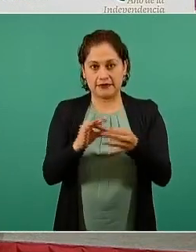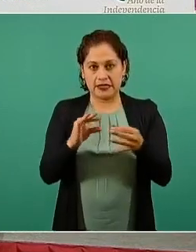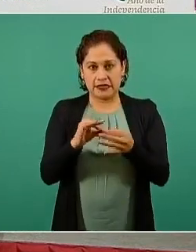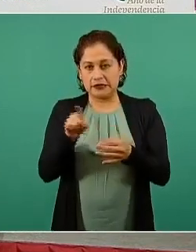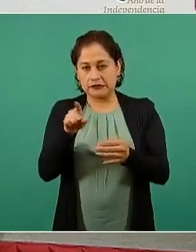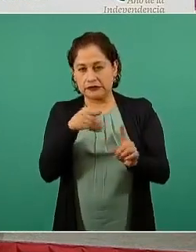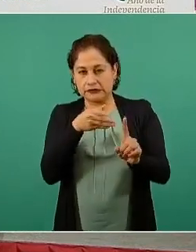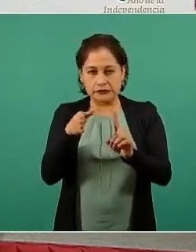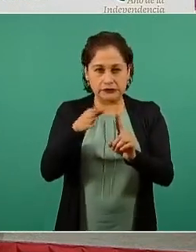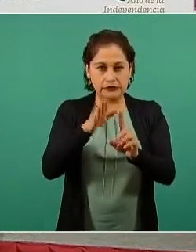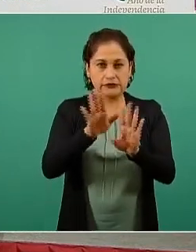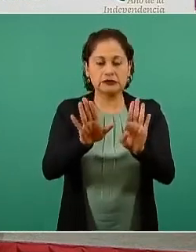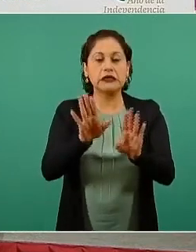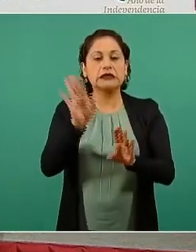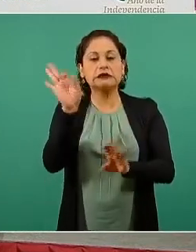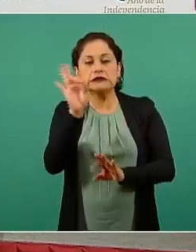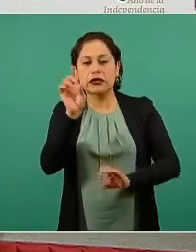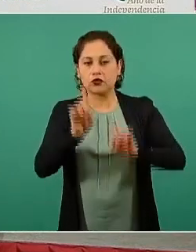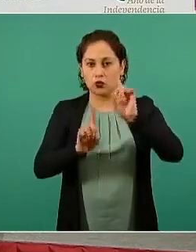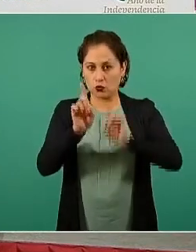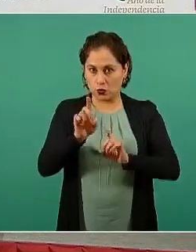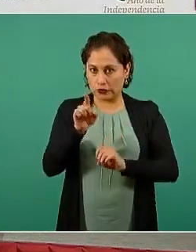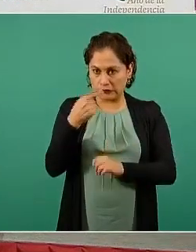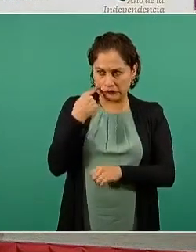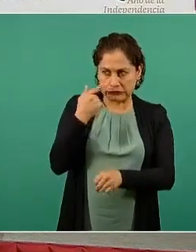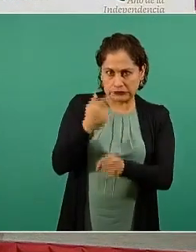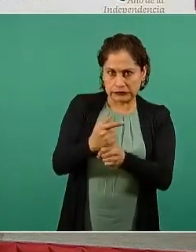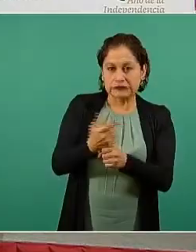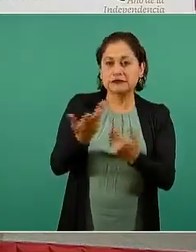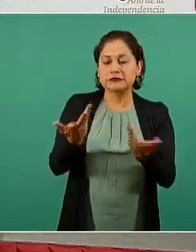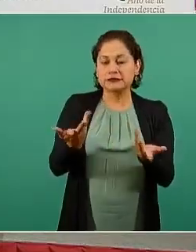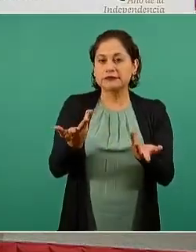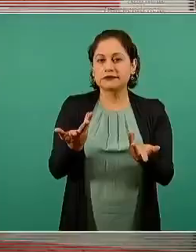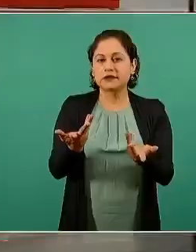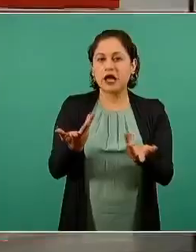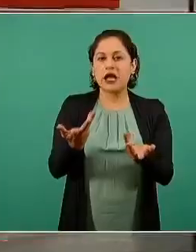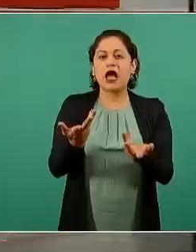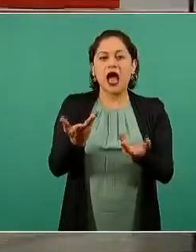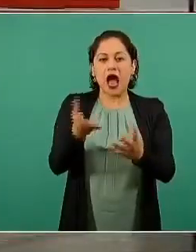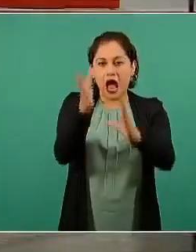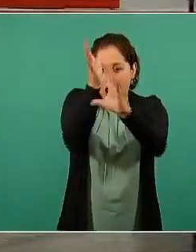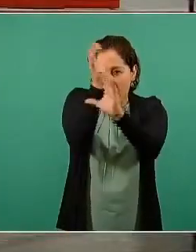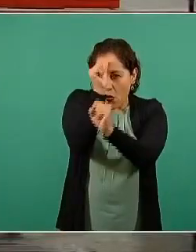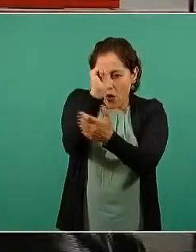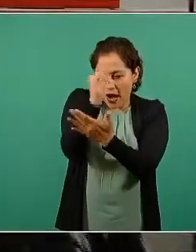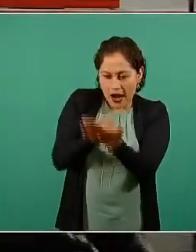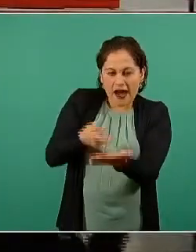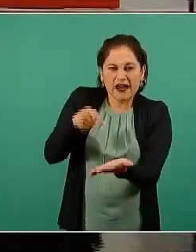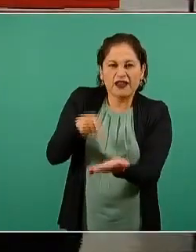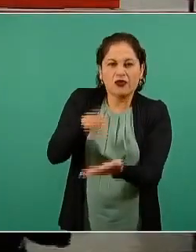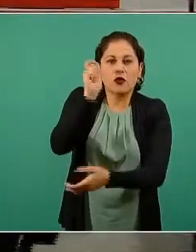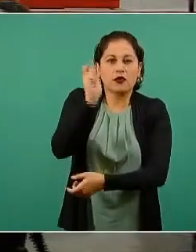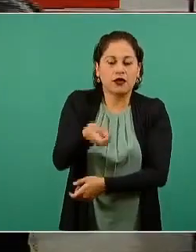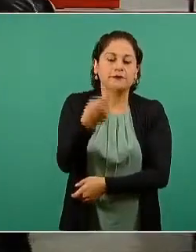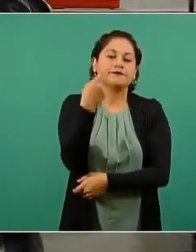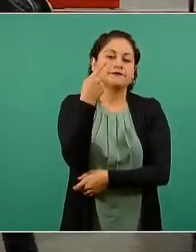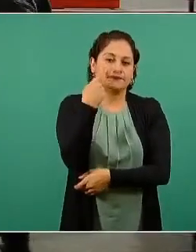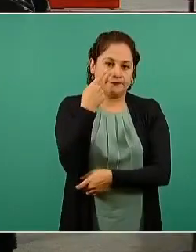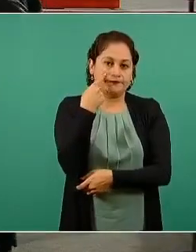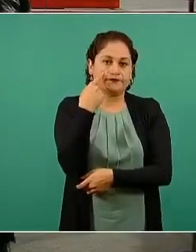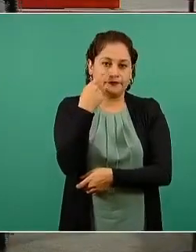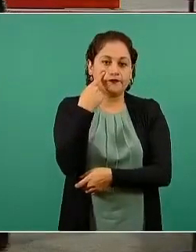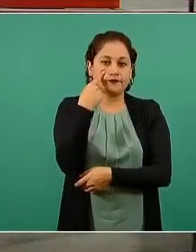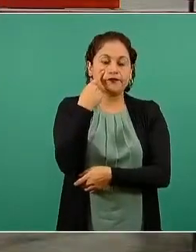bien de qué se trata, porque veo que hay un poco de confusión sobre en qué consiste el consorcio. El consorcio de